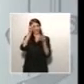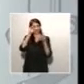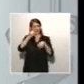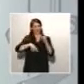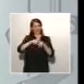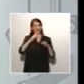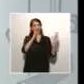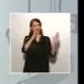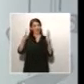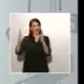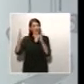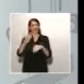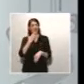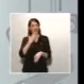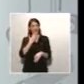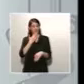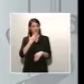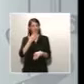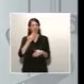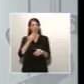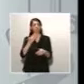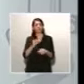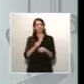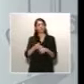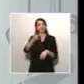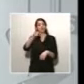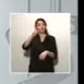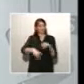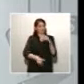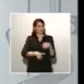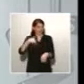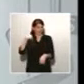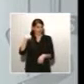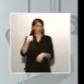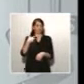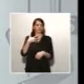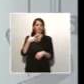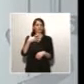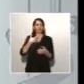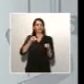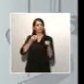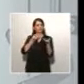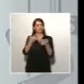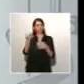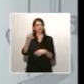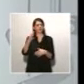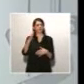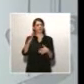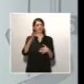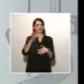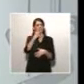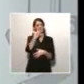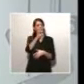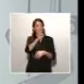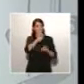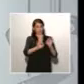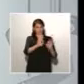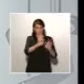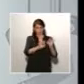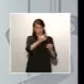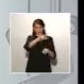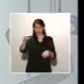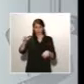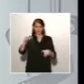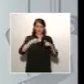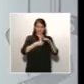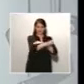De forma general, lo que puedo decir es que alrededor del 50% de los hospitalizados tienen más